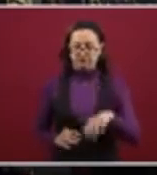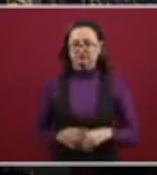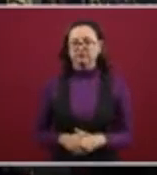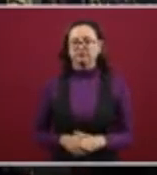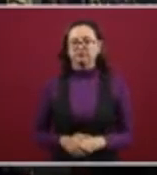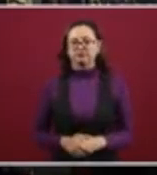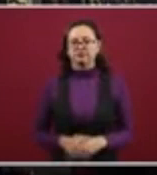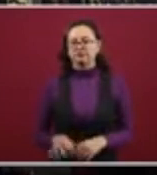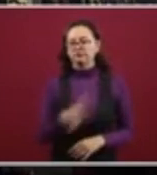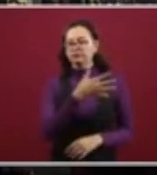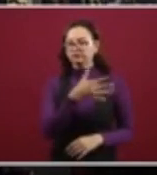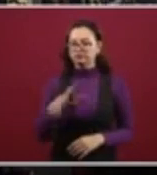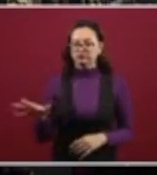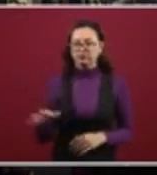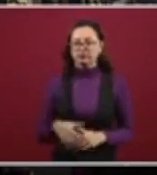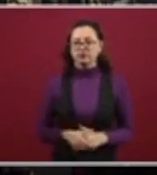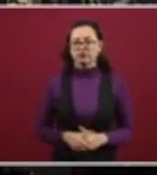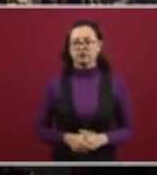En lo general.